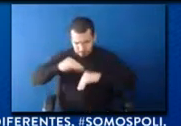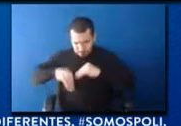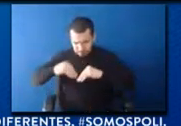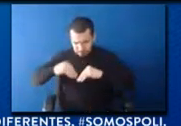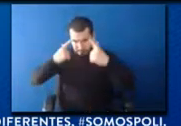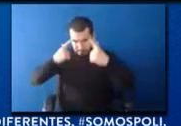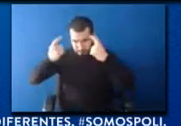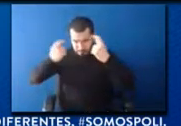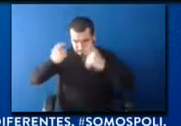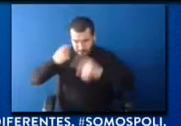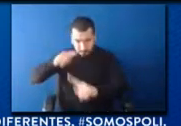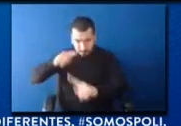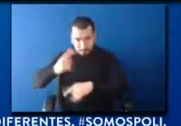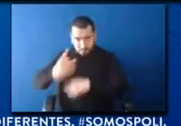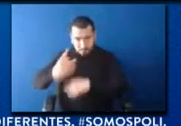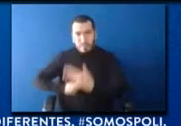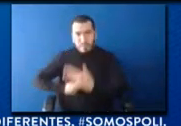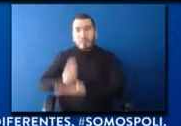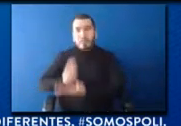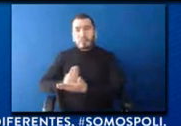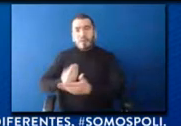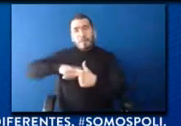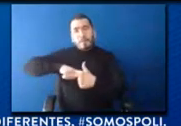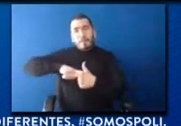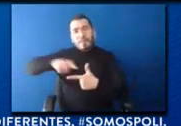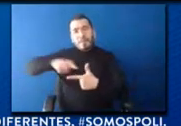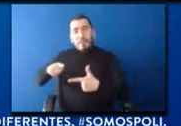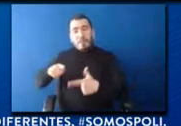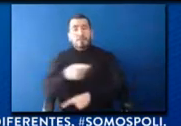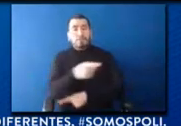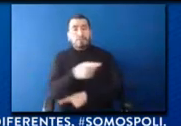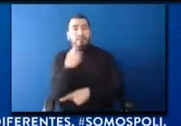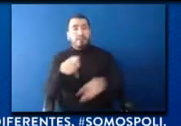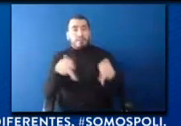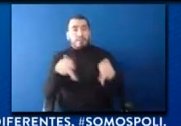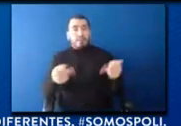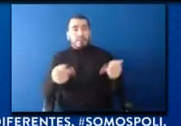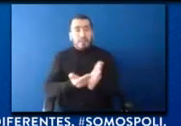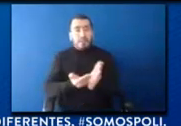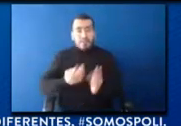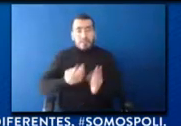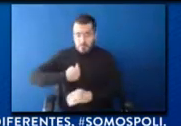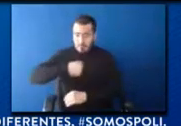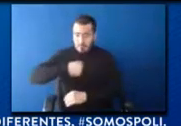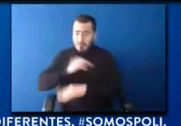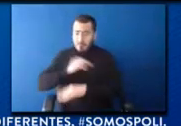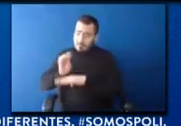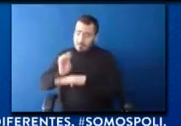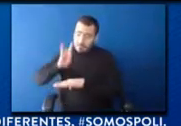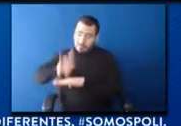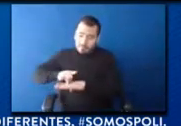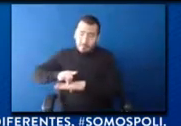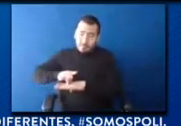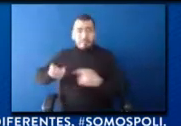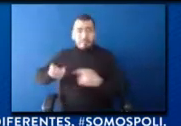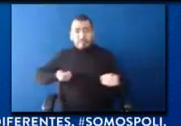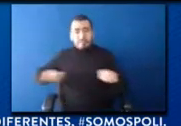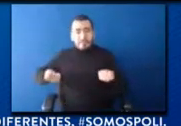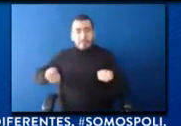mido? Ahí es donde tenemos nosotros, ustedes, estudiantes, nosotros como autoridades, el sistema financiero, en